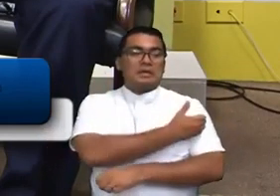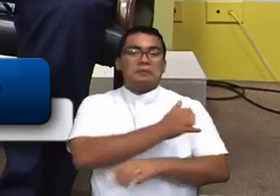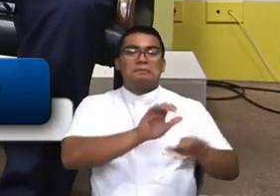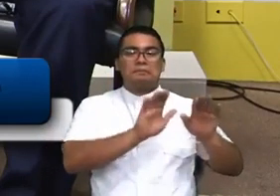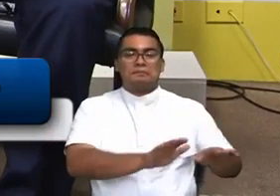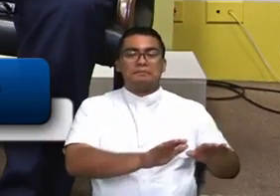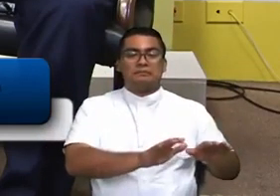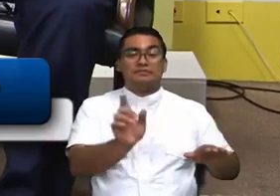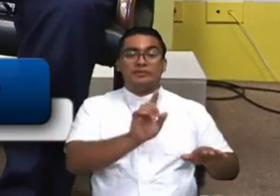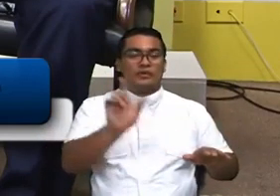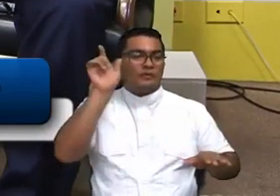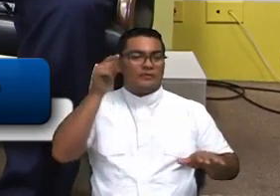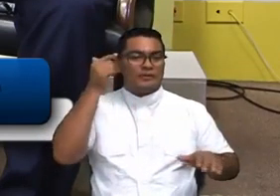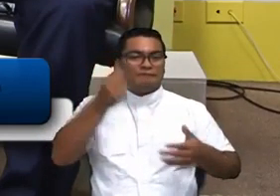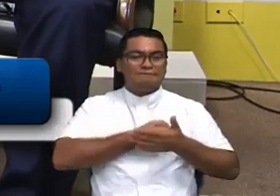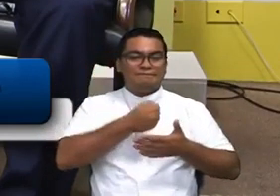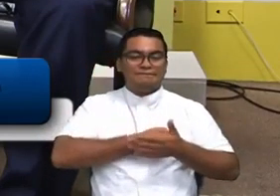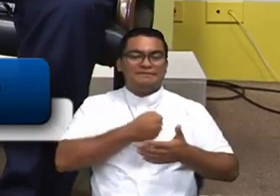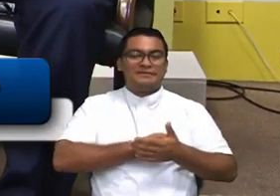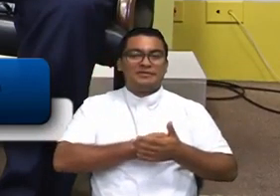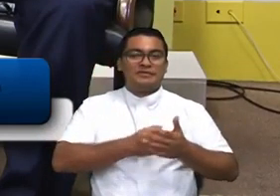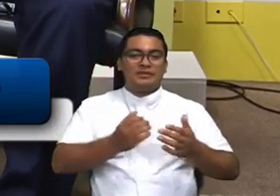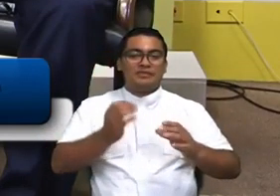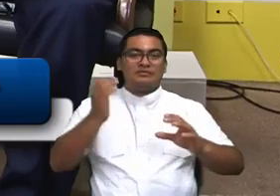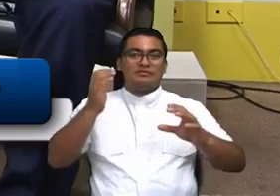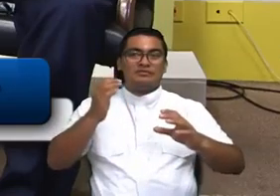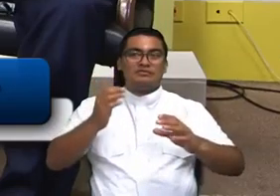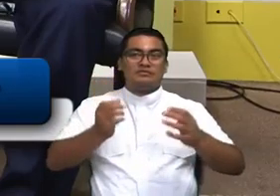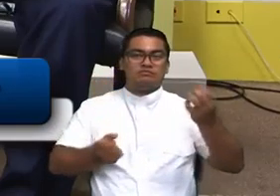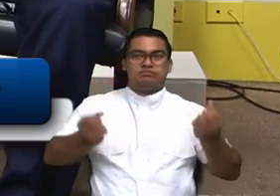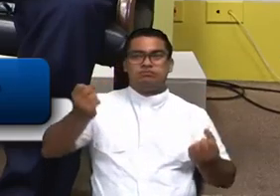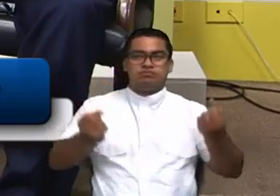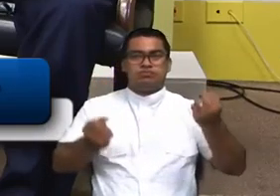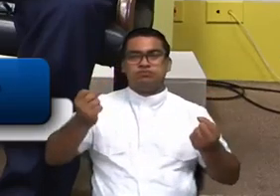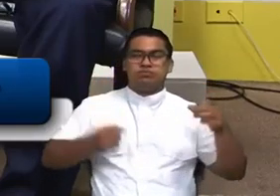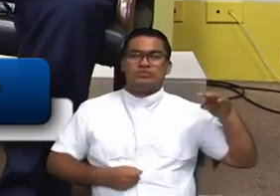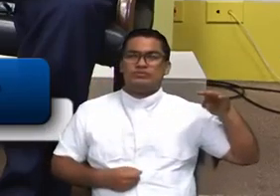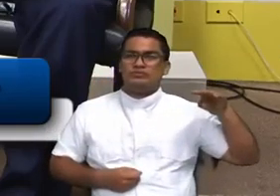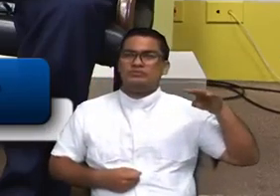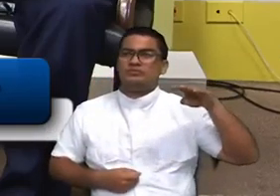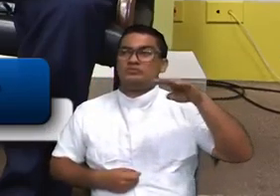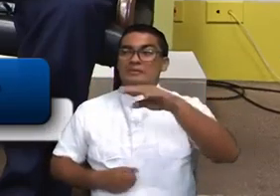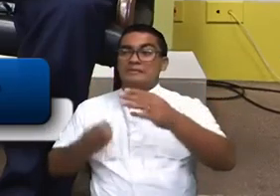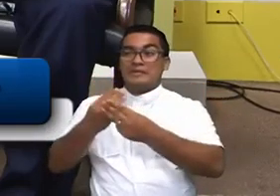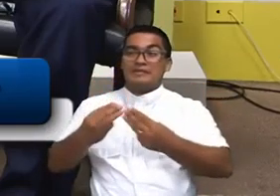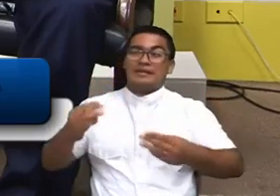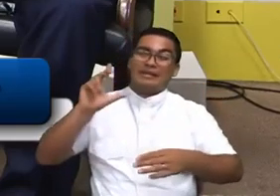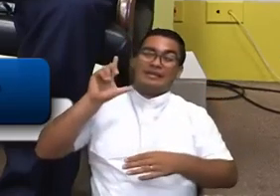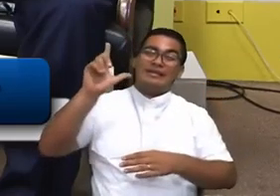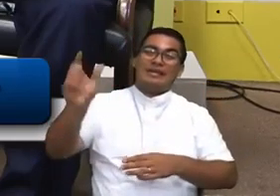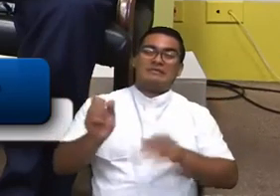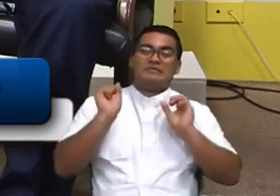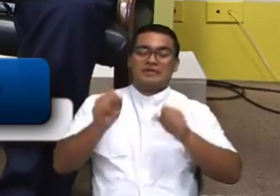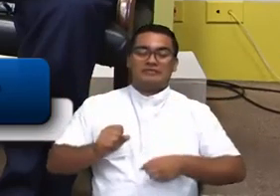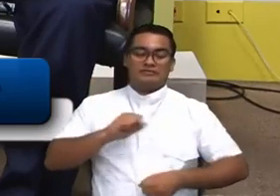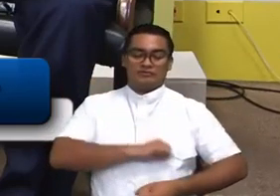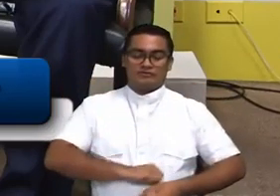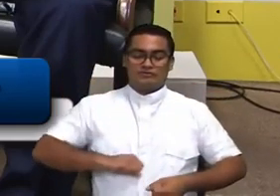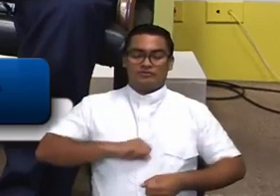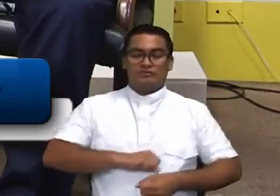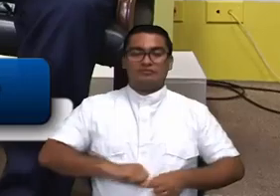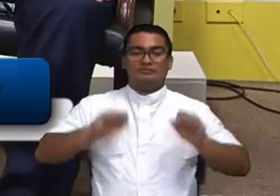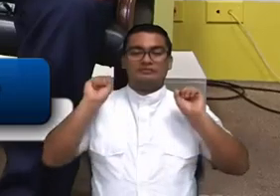El gobierno ha hecho esfuerzos, por ejemplo, y ha hecho inversión para que se compre estos equipos, se tiene estos equipos móviles